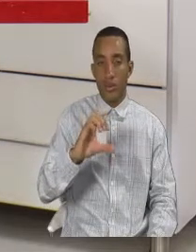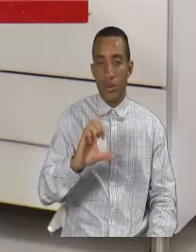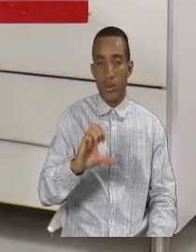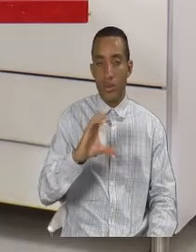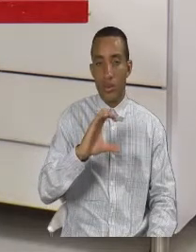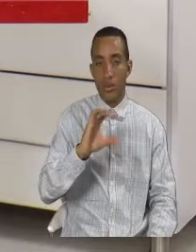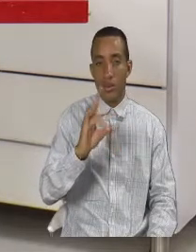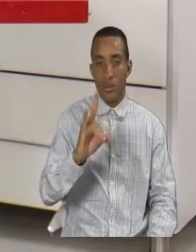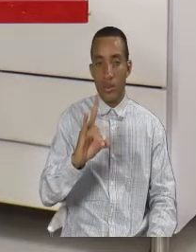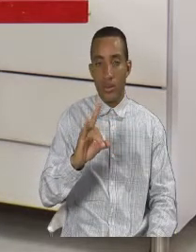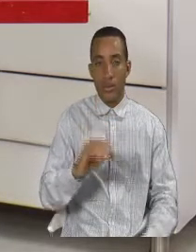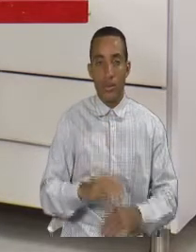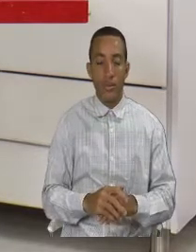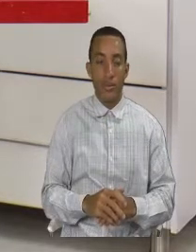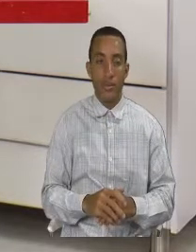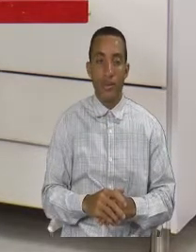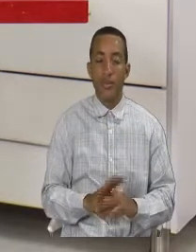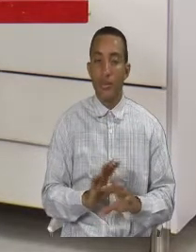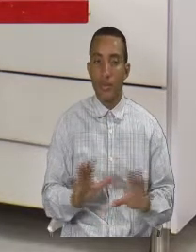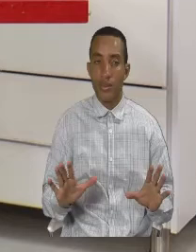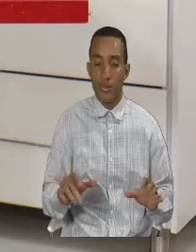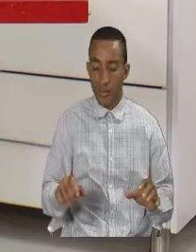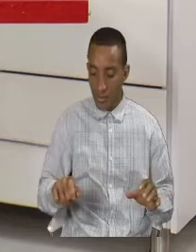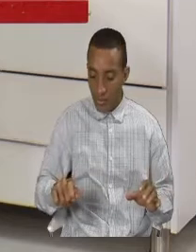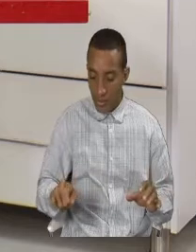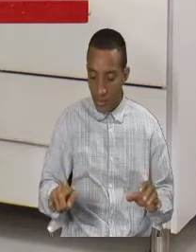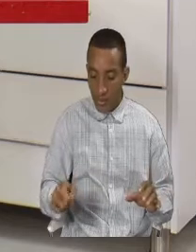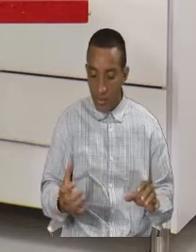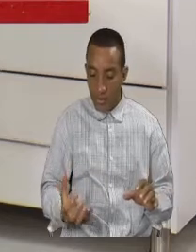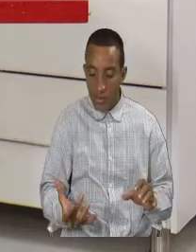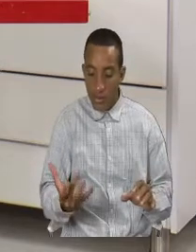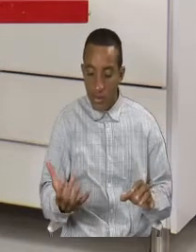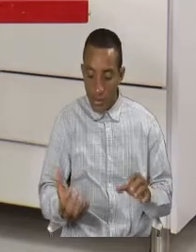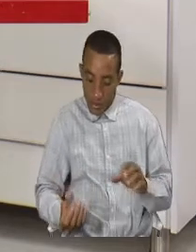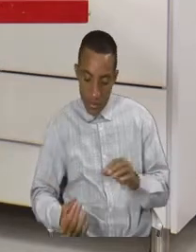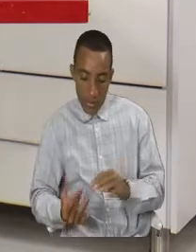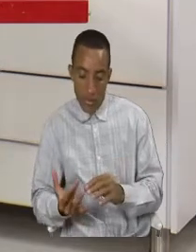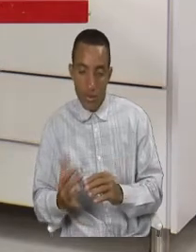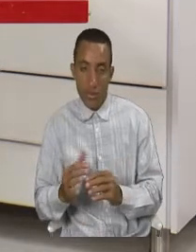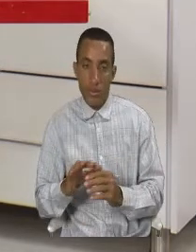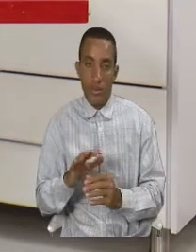ver, por acá. Vamos a subirle un poquito.